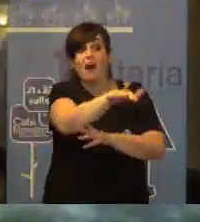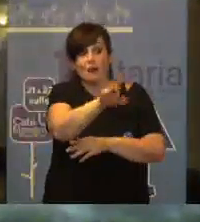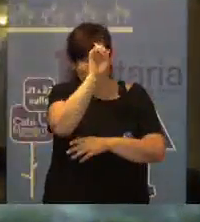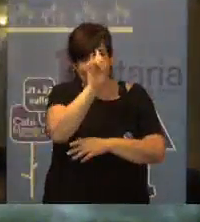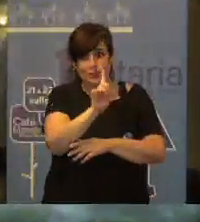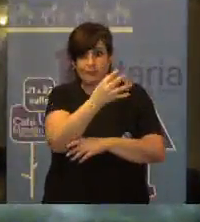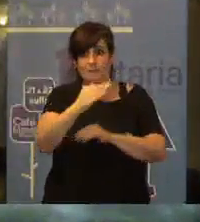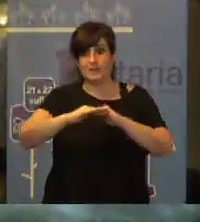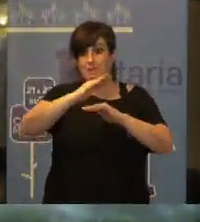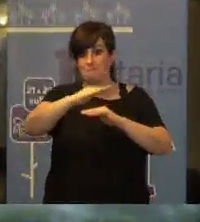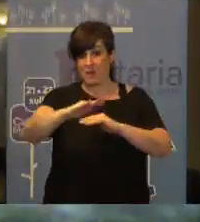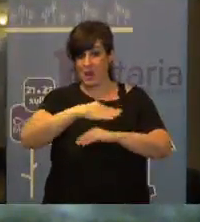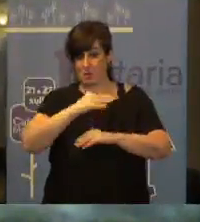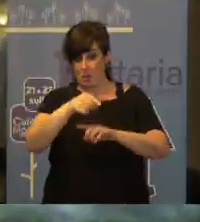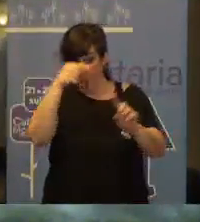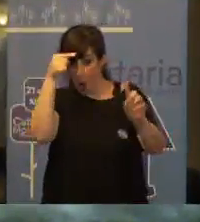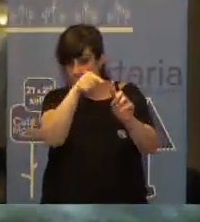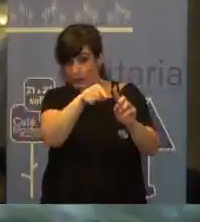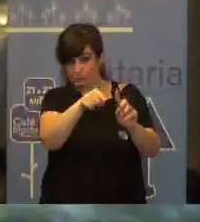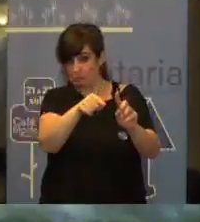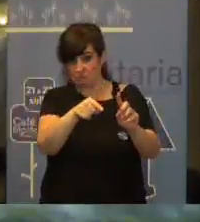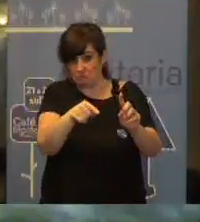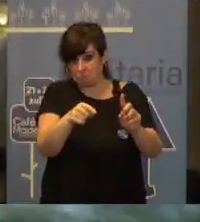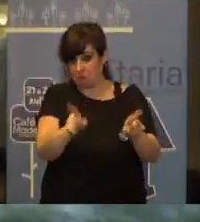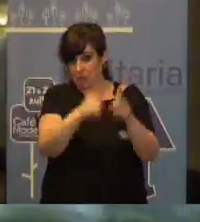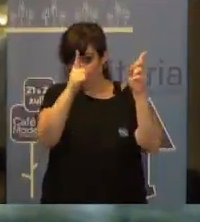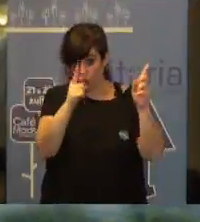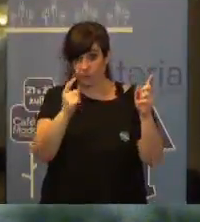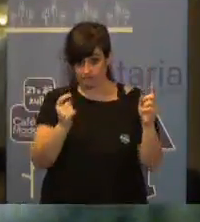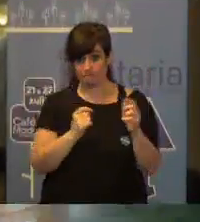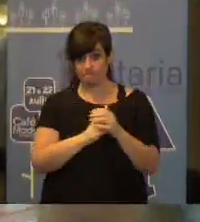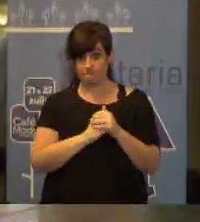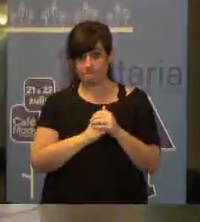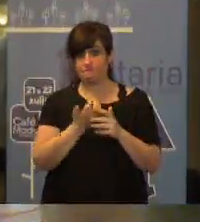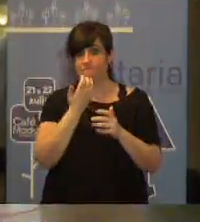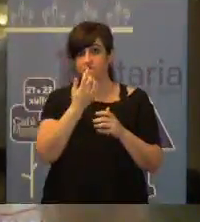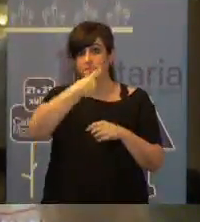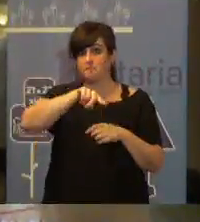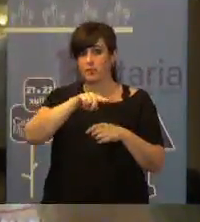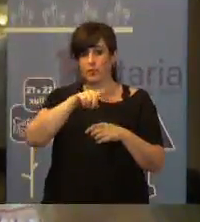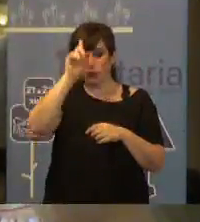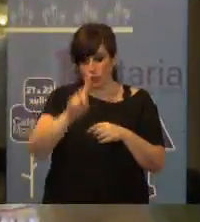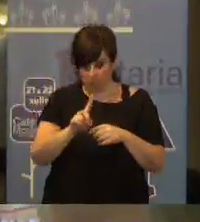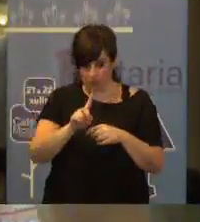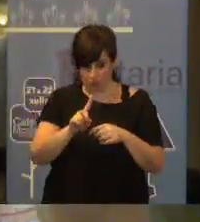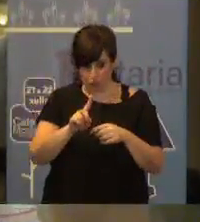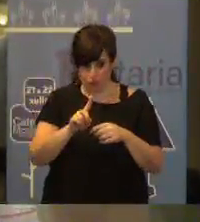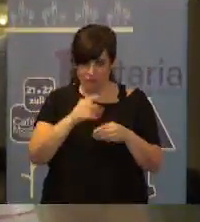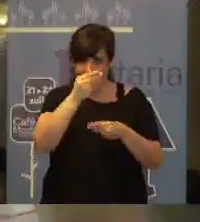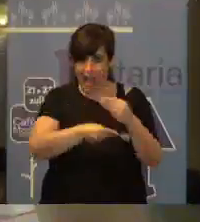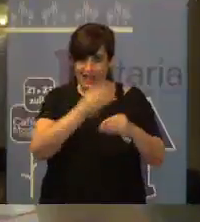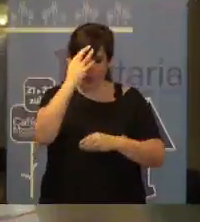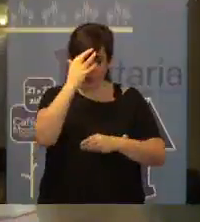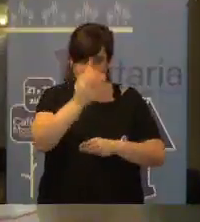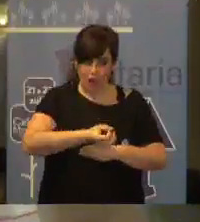ni siquiera lle importa. Non sabemos se vamos facer o socialismo, o comunismo,